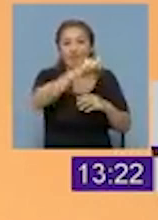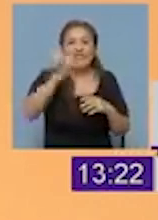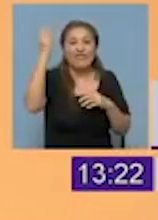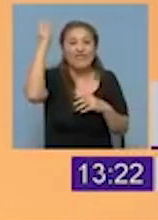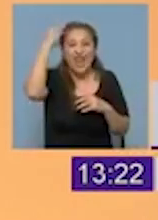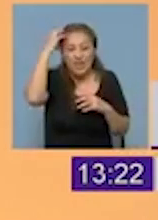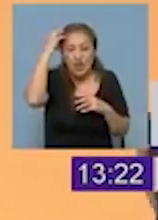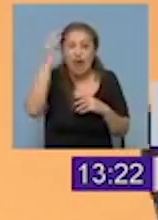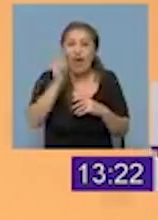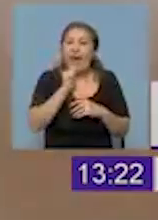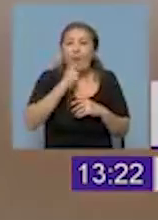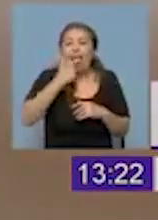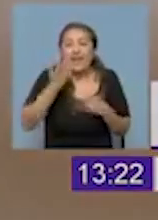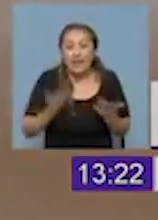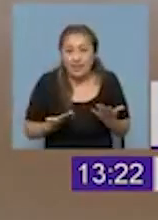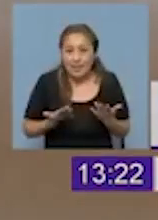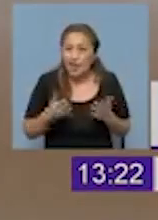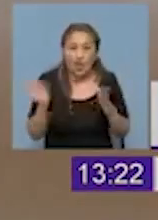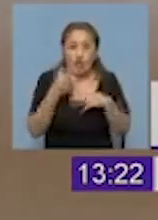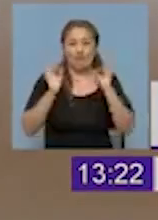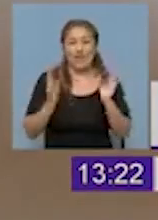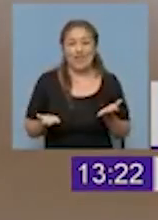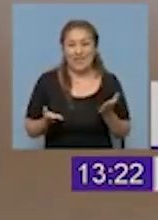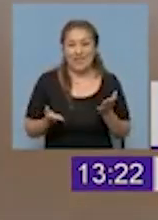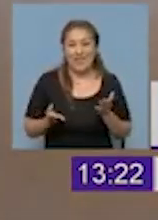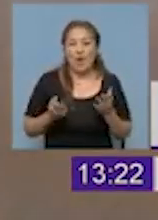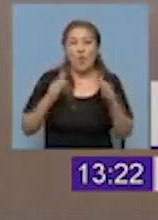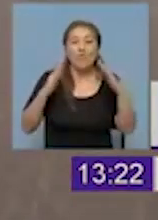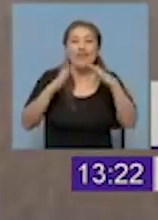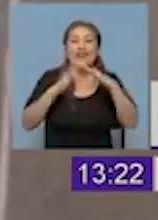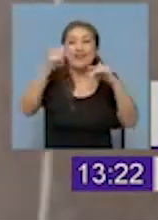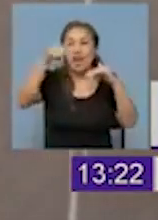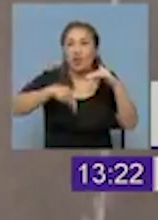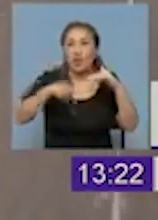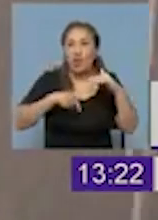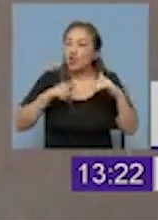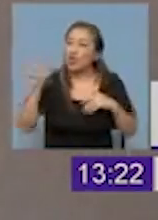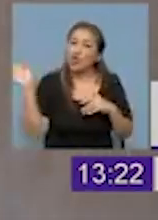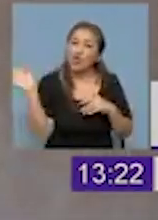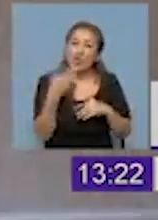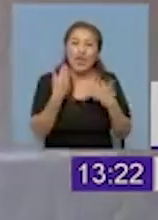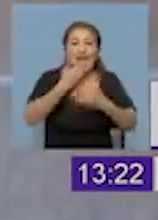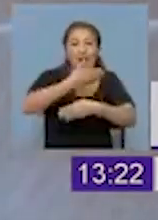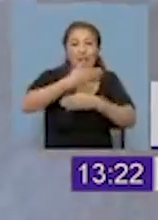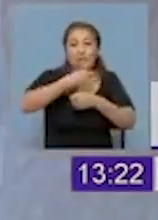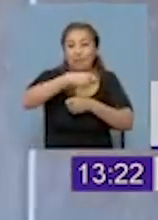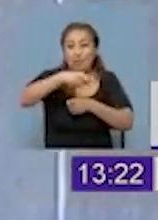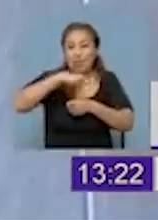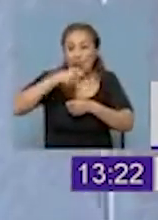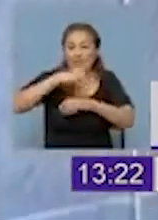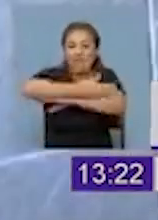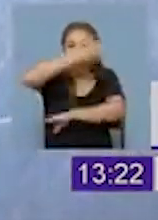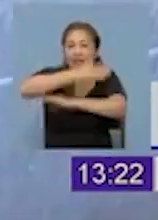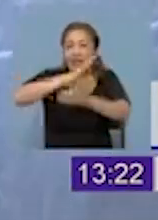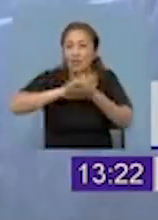cerámico con agua caliente y con agua con todo entender una casa hoy con todas las aberturas nuevas con todo lo que